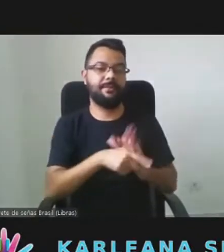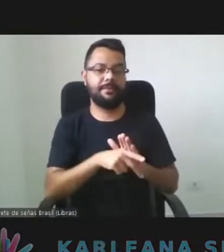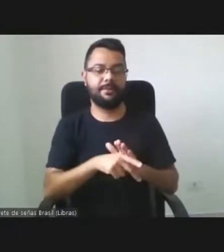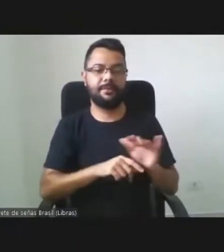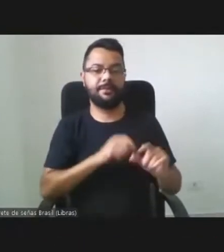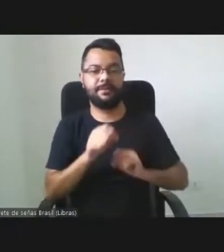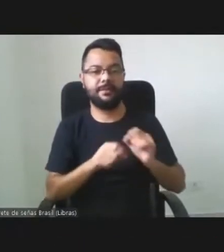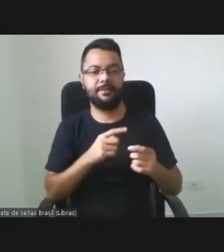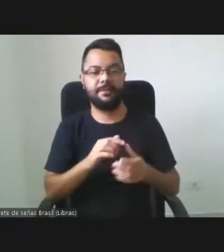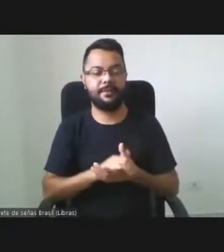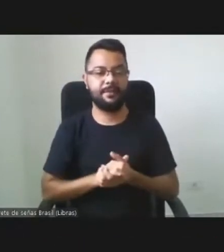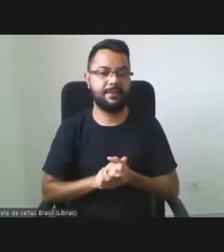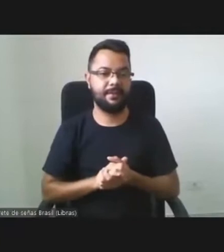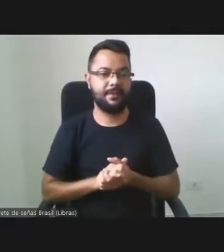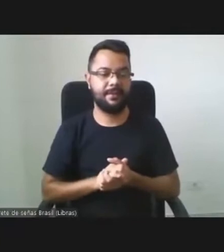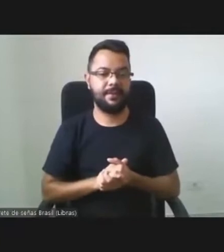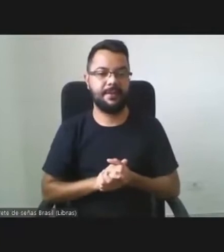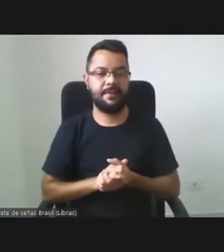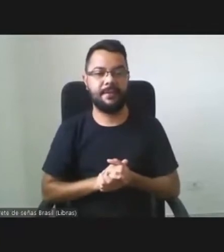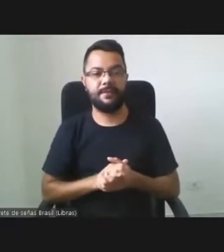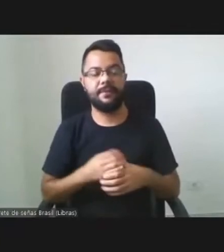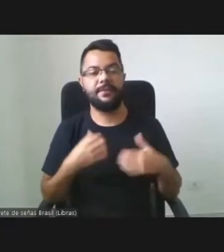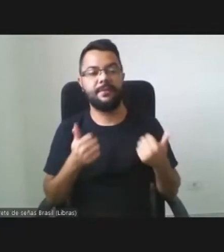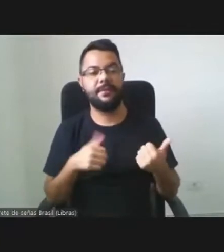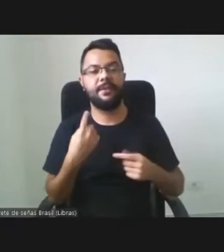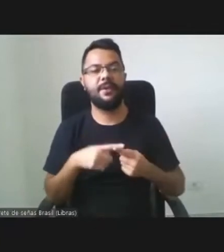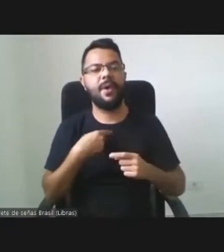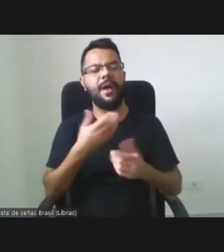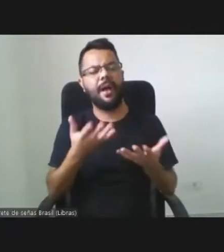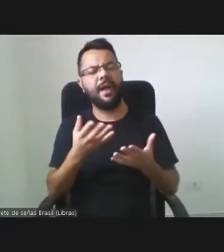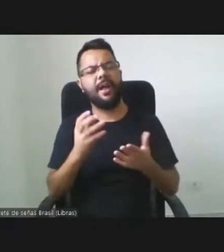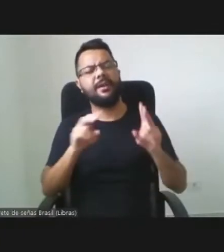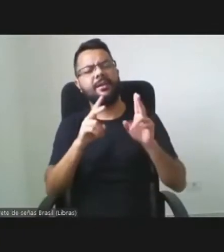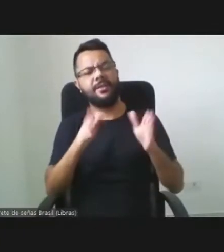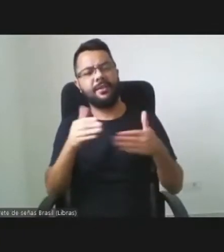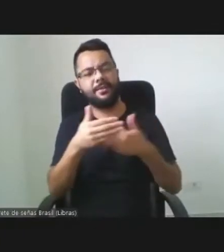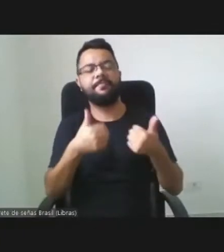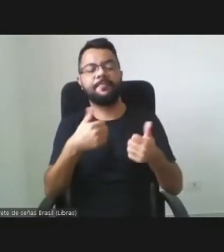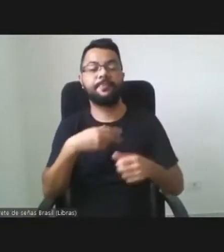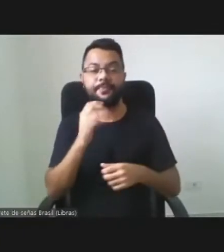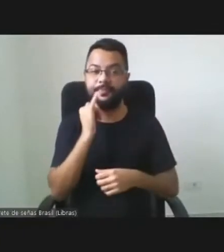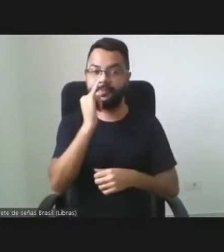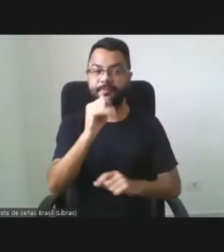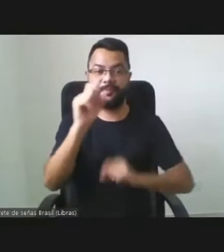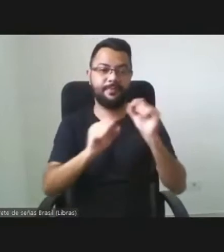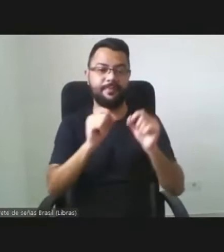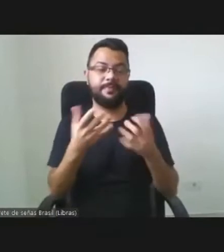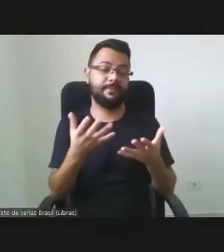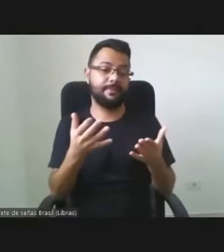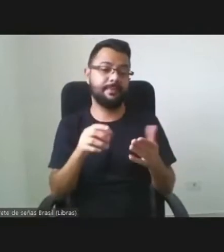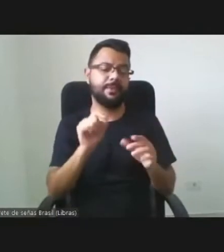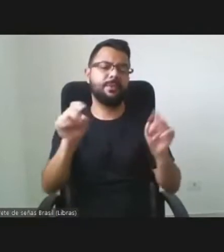Bien, ahora sí, sí. Quiero hablarles un poquito de lo que son las discapacidades. ¿Me ven?